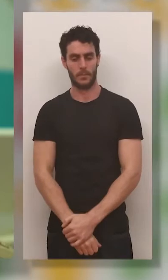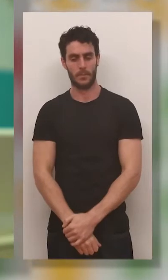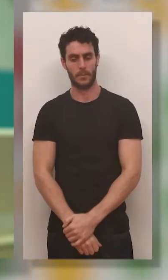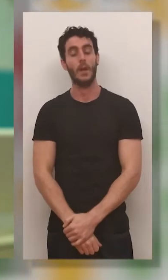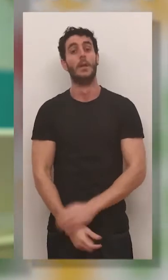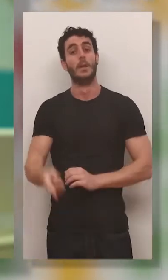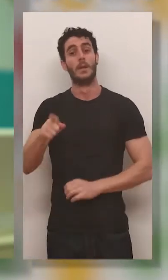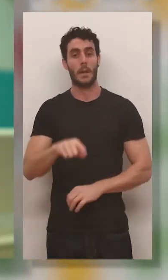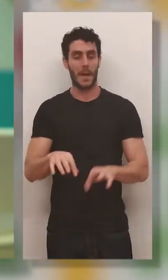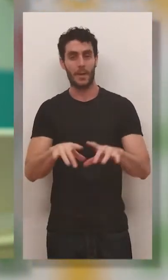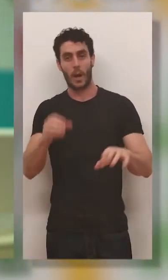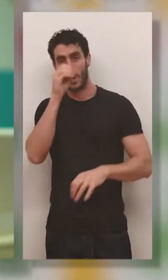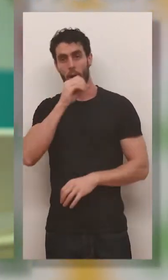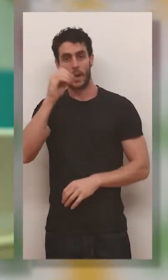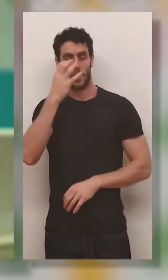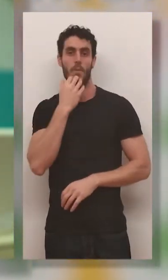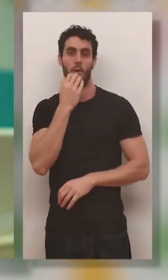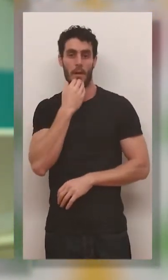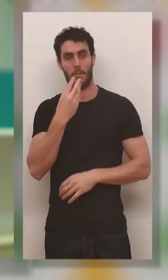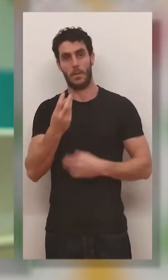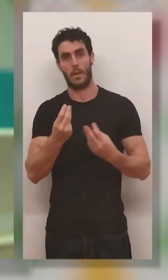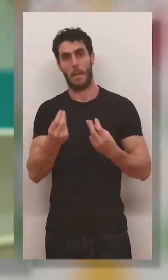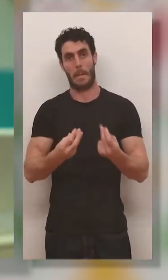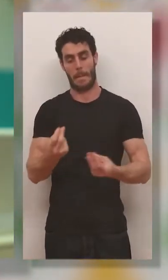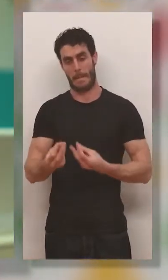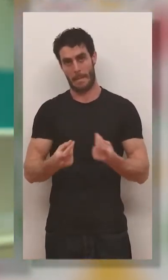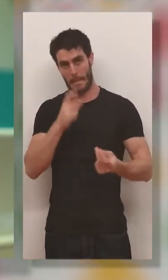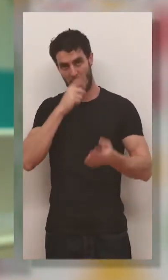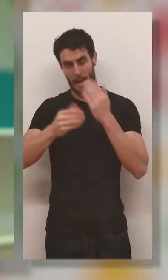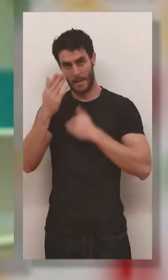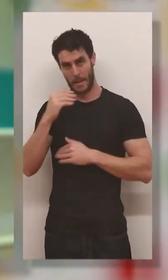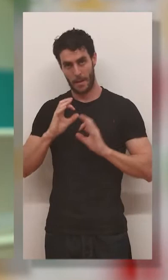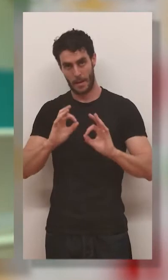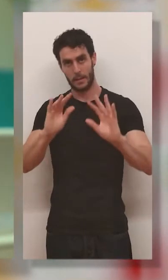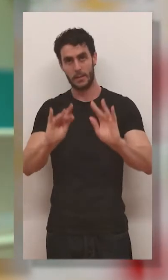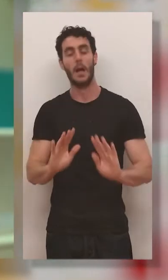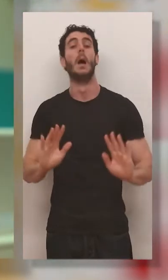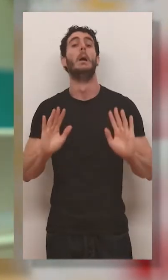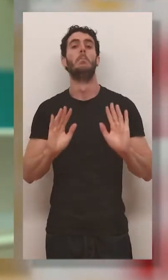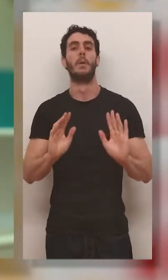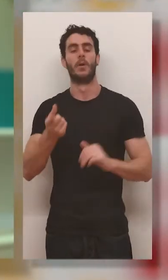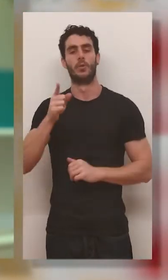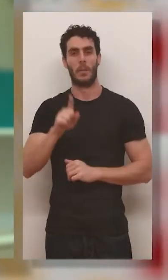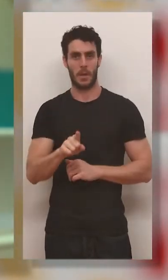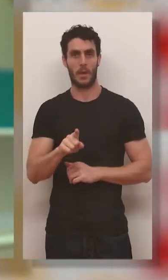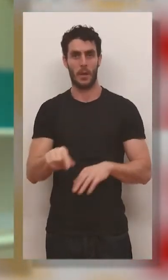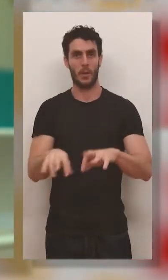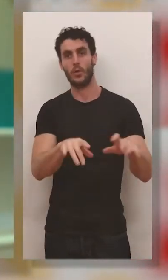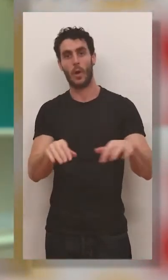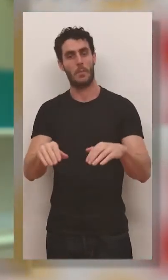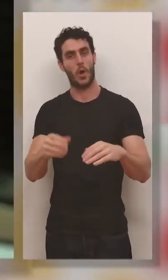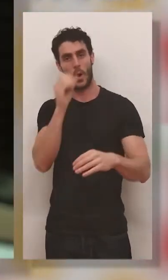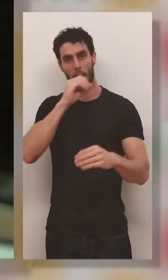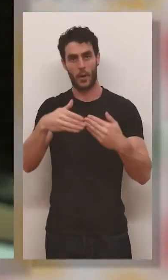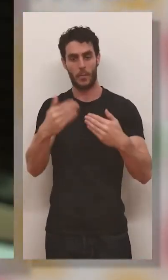ver, también tocamos canciones así como más antiguas y tal, pero tocamos también